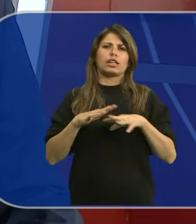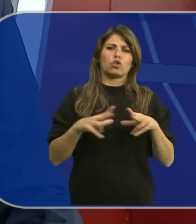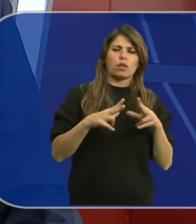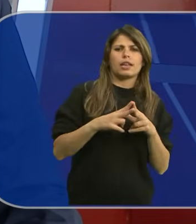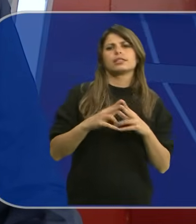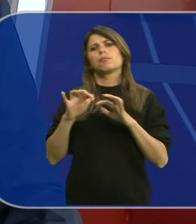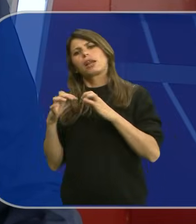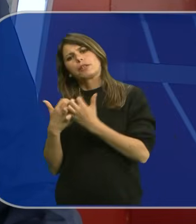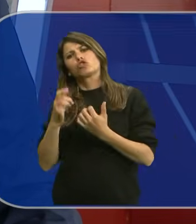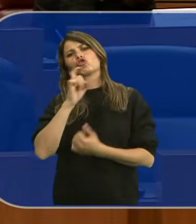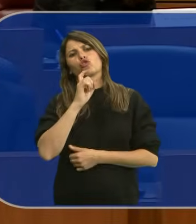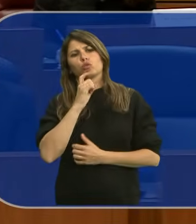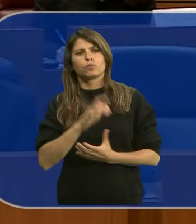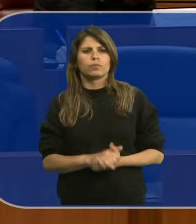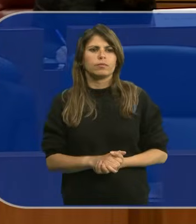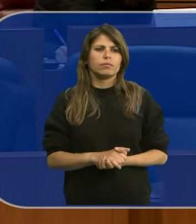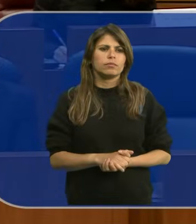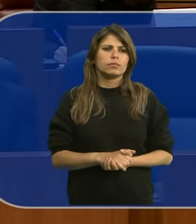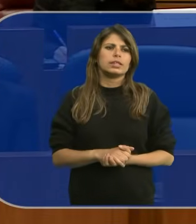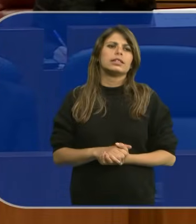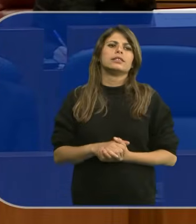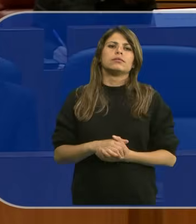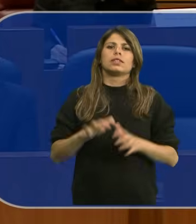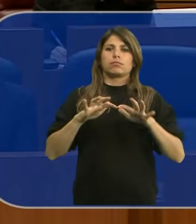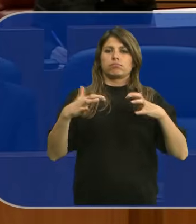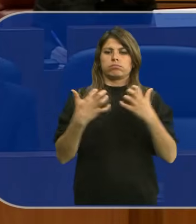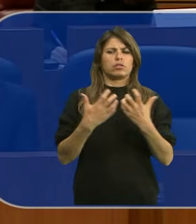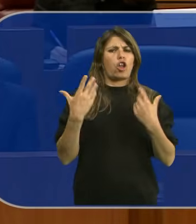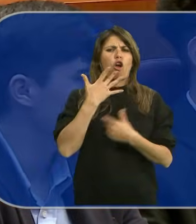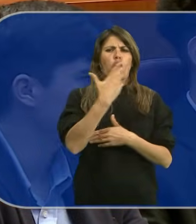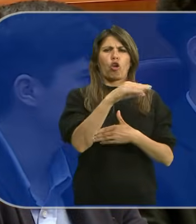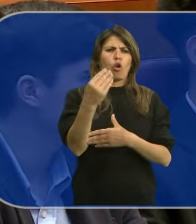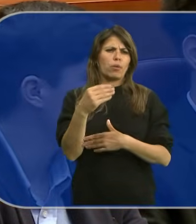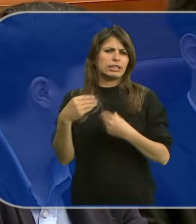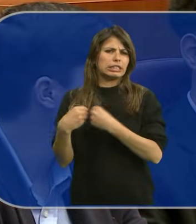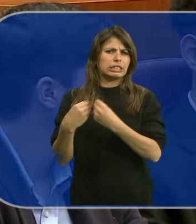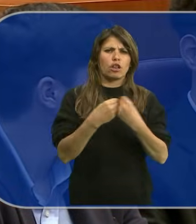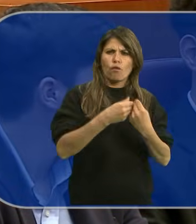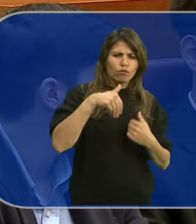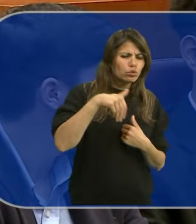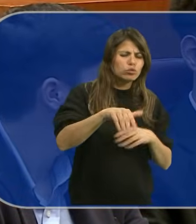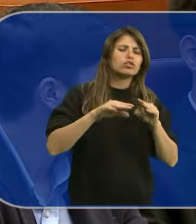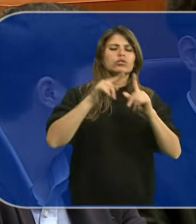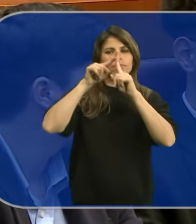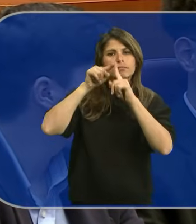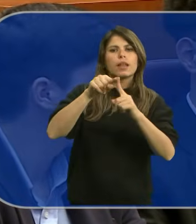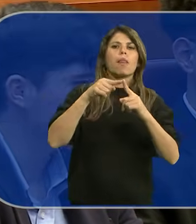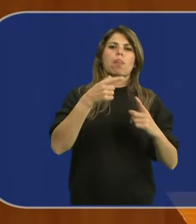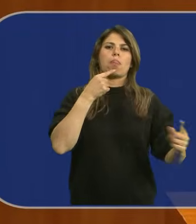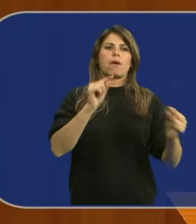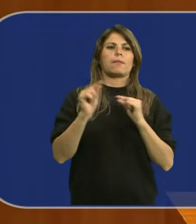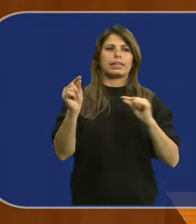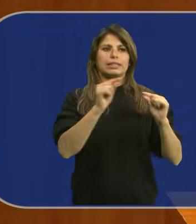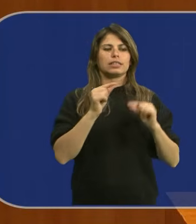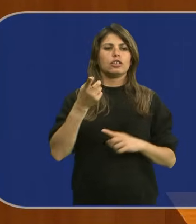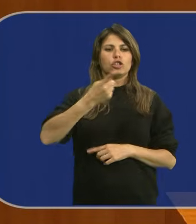a los parlamentos. El hemiciclo se llenó hoy de jóvenes. De hecho, su futuro era el objeto del debate de los estudiantes de secundaria.